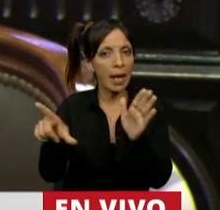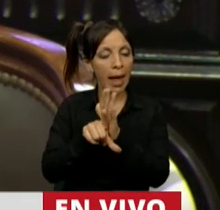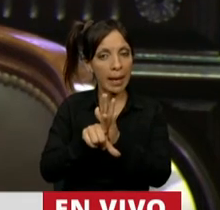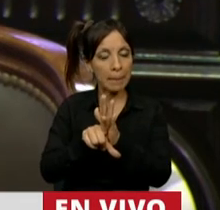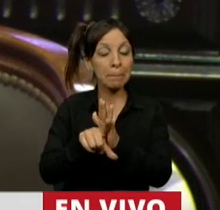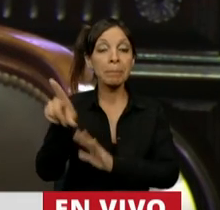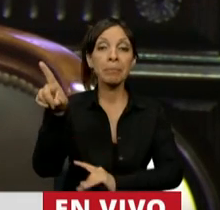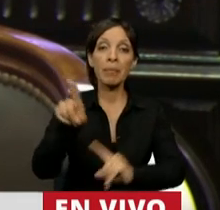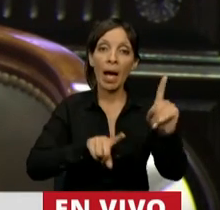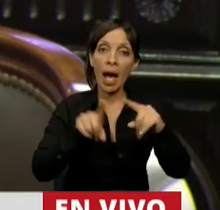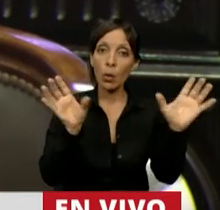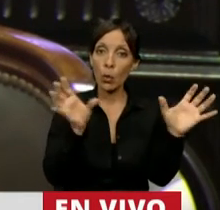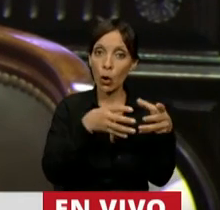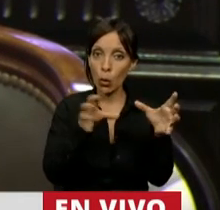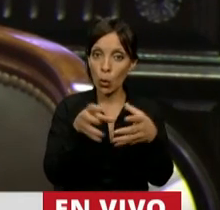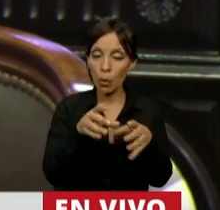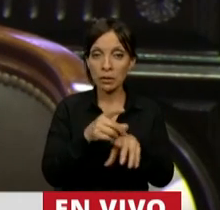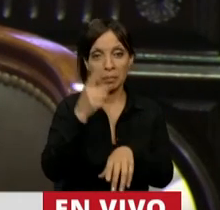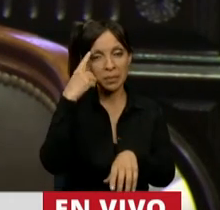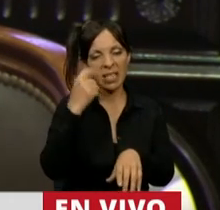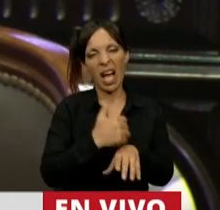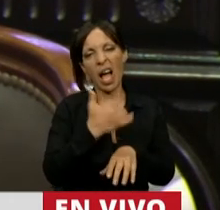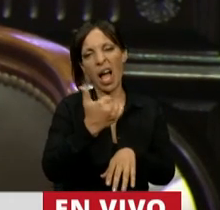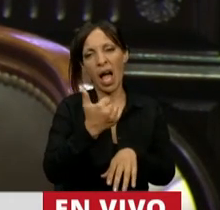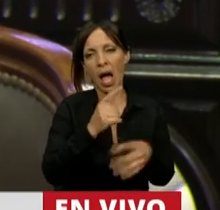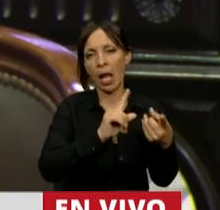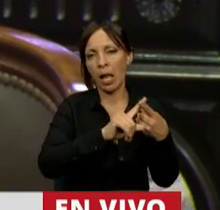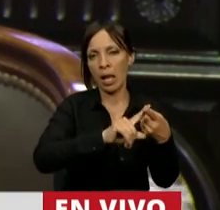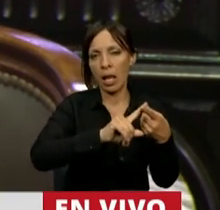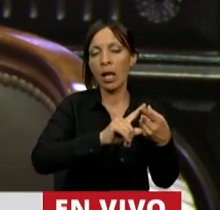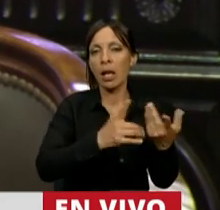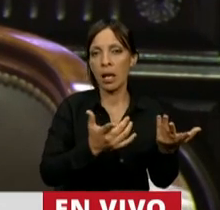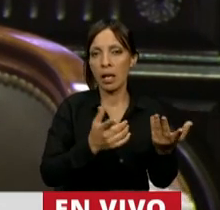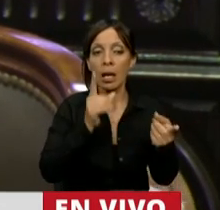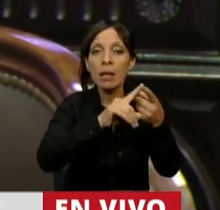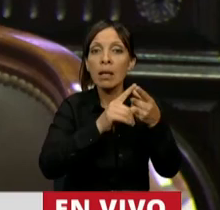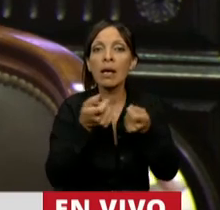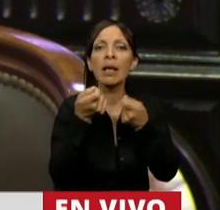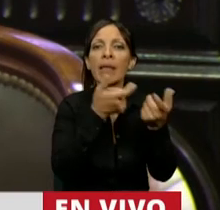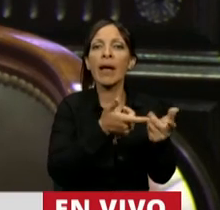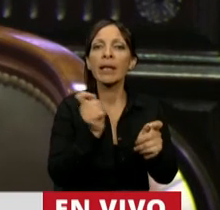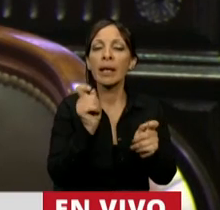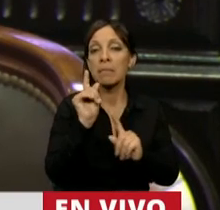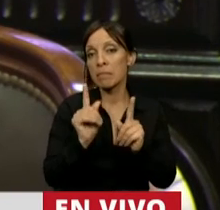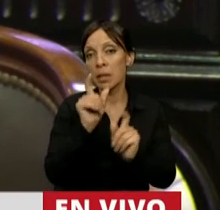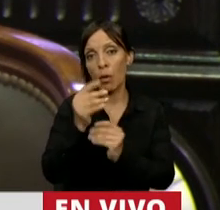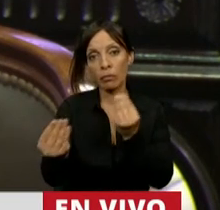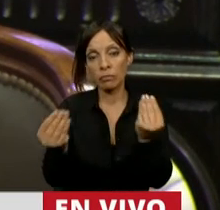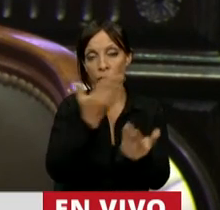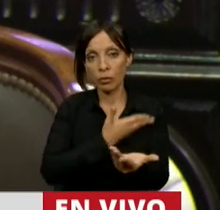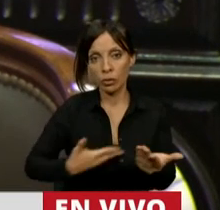Algunos grupos que se creen con ventajas, ventajas que se las dan los propios funcionarios de un gobierno,